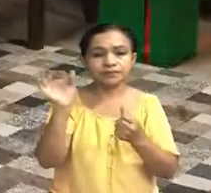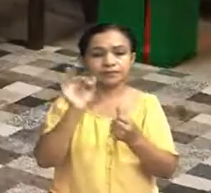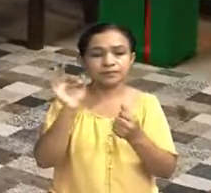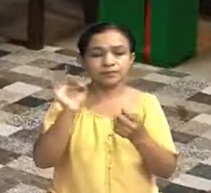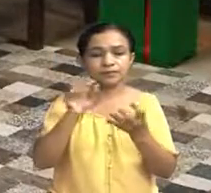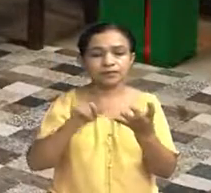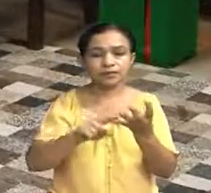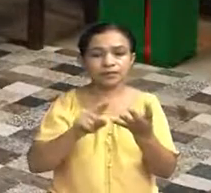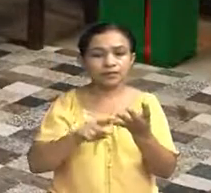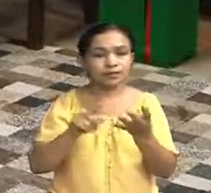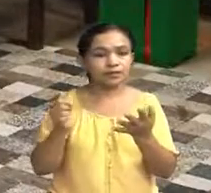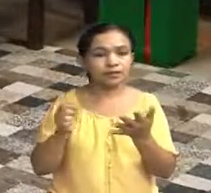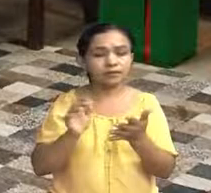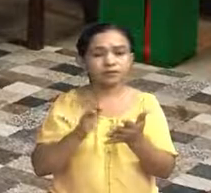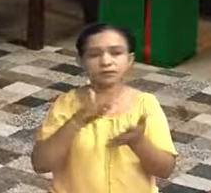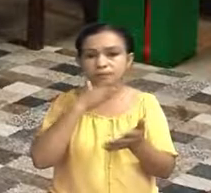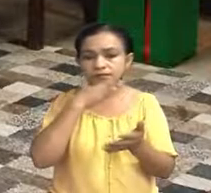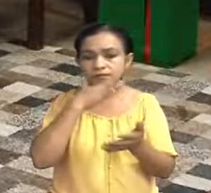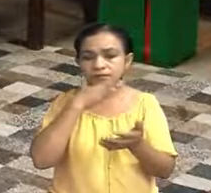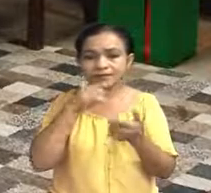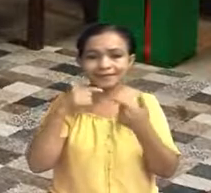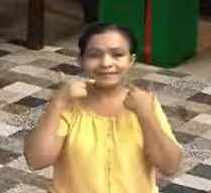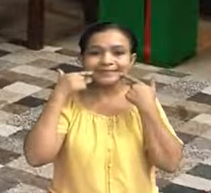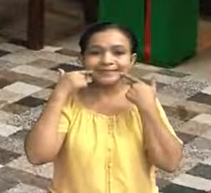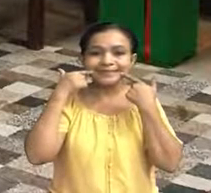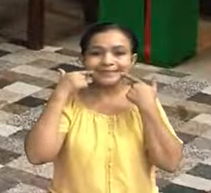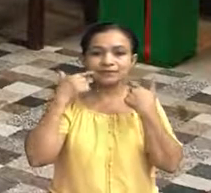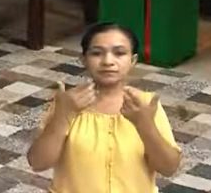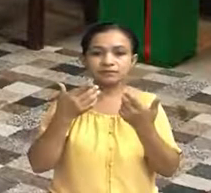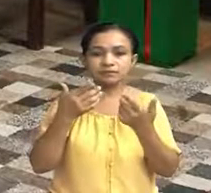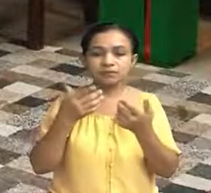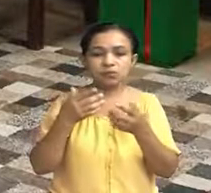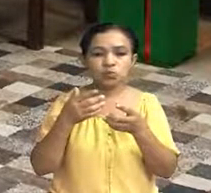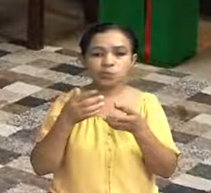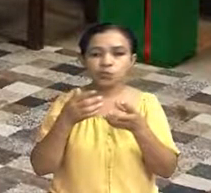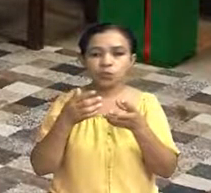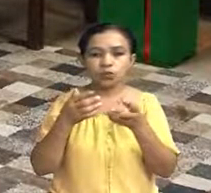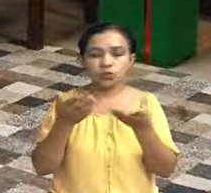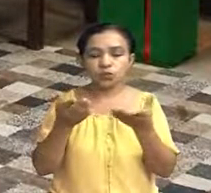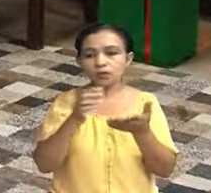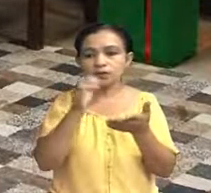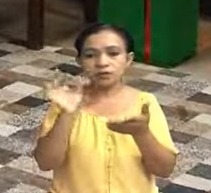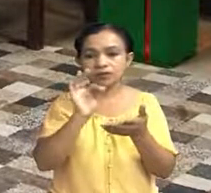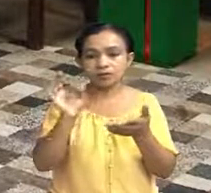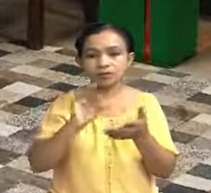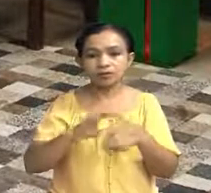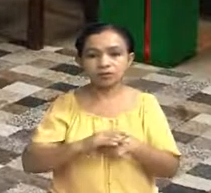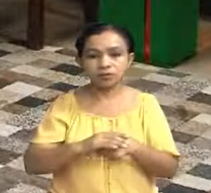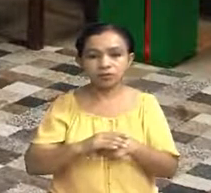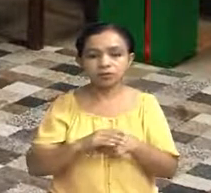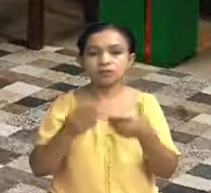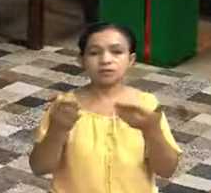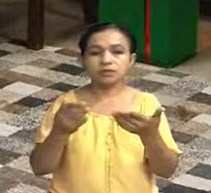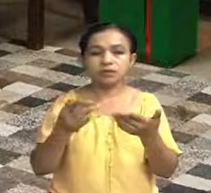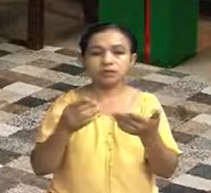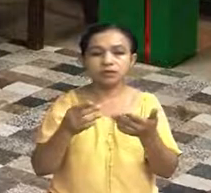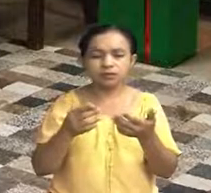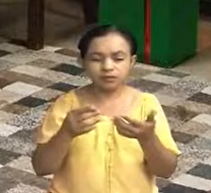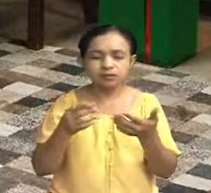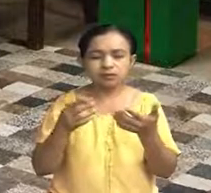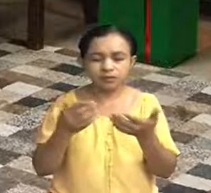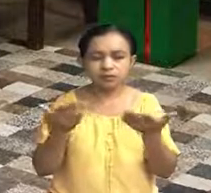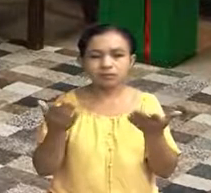ejemplo, también dificultad para sonreír, para mover los labios, también son otros síntomas. Dificultad para cerrar los